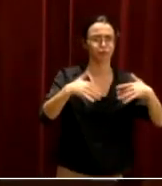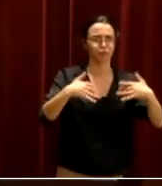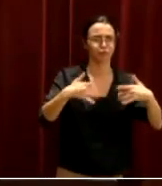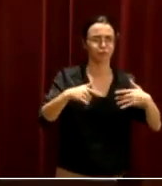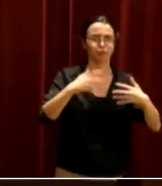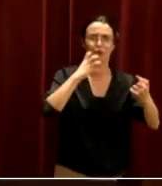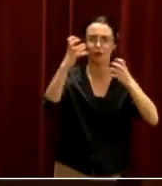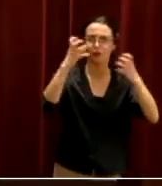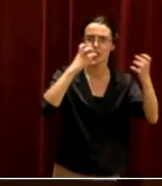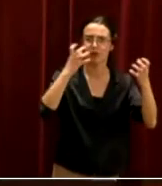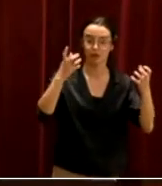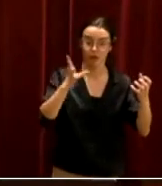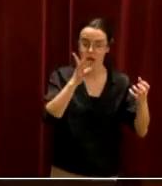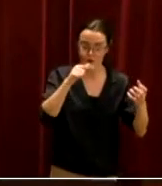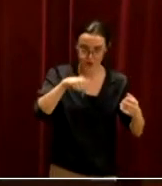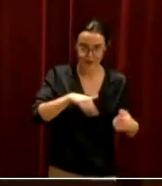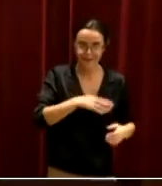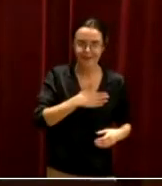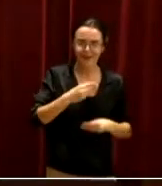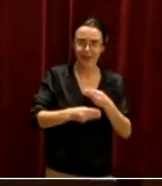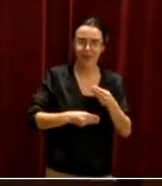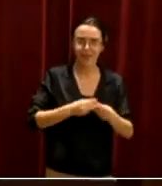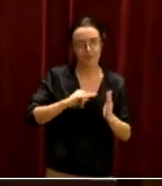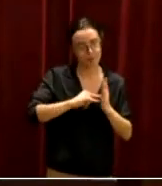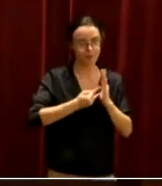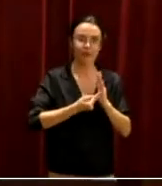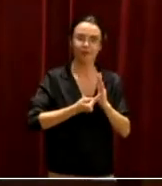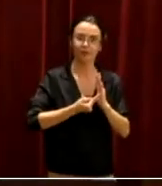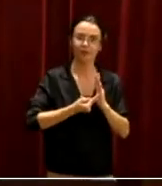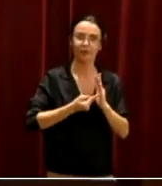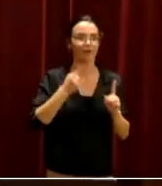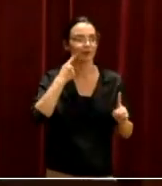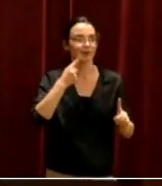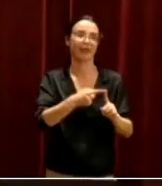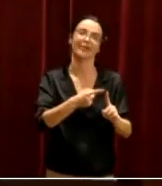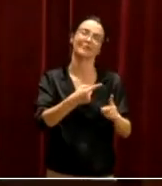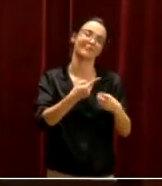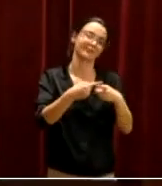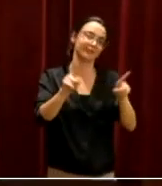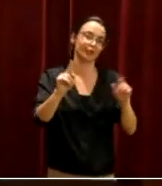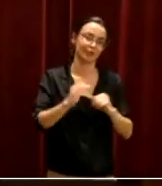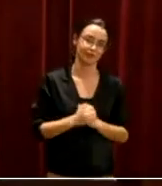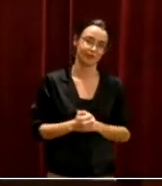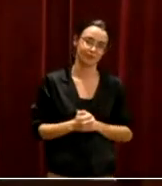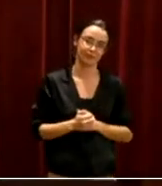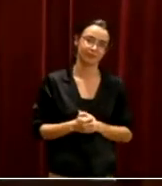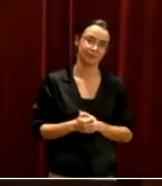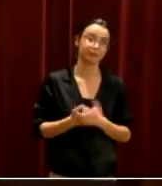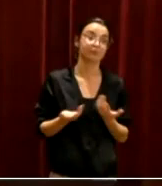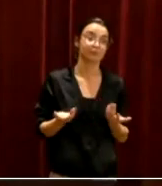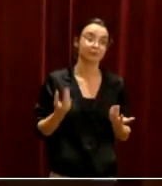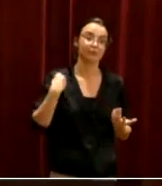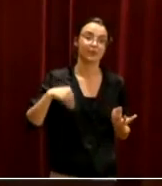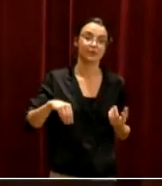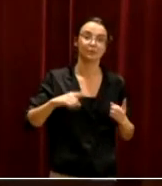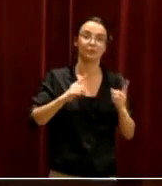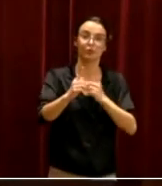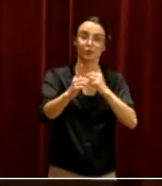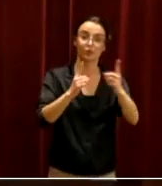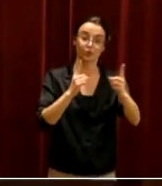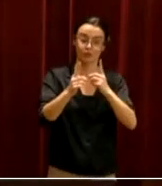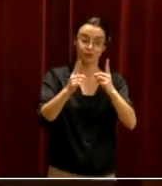verdadera intención con este proyecto como con todos los proyectos de movilidad que pone en marcha la izquierda generar el